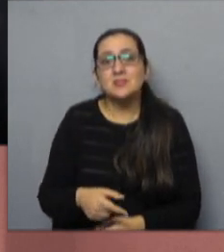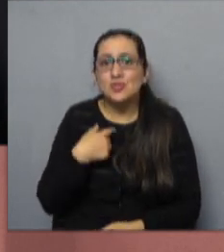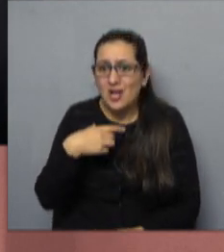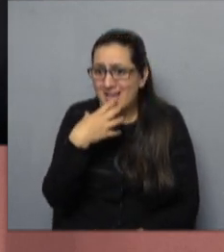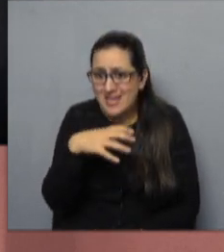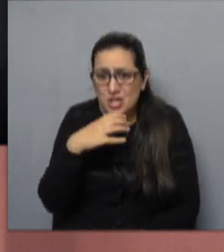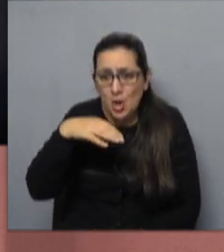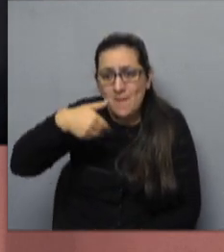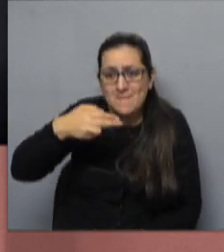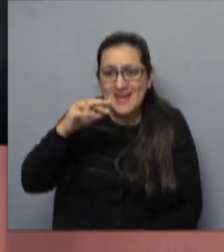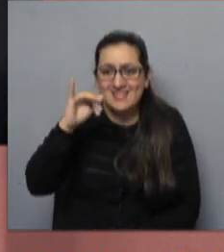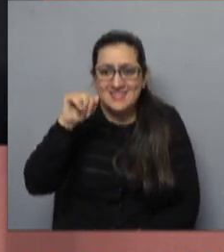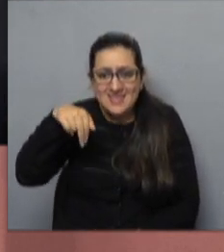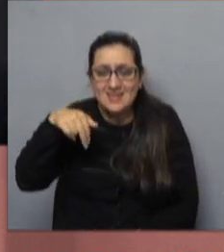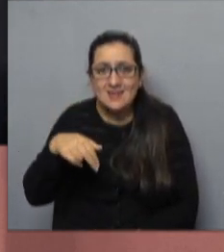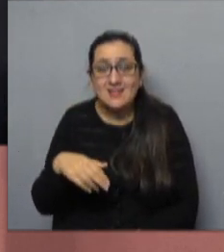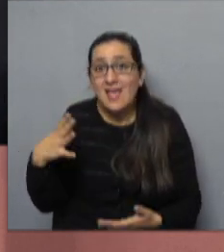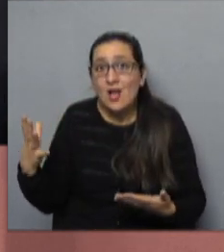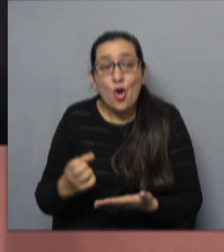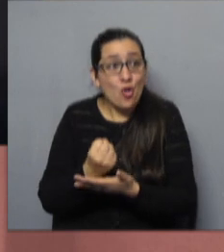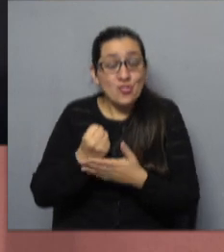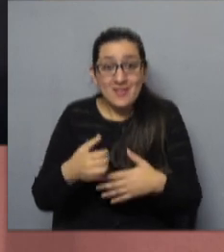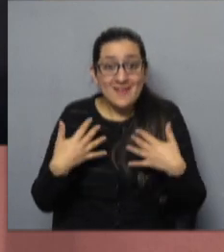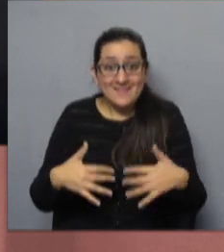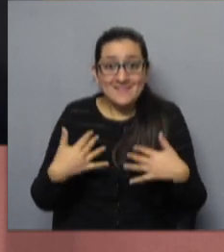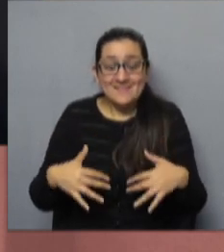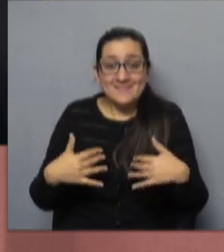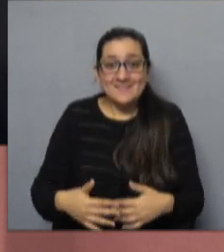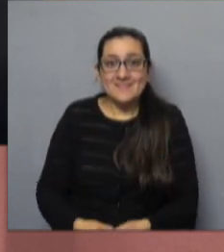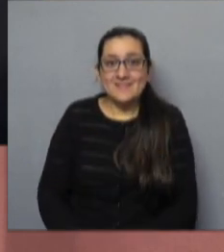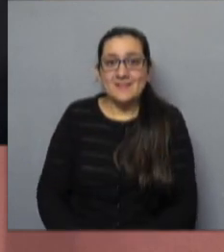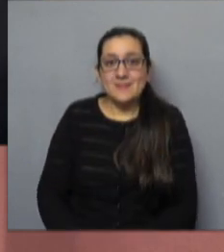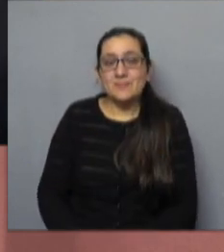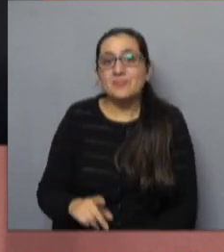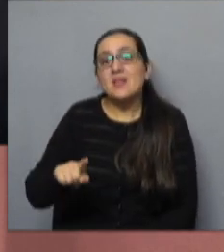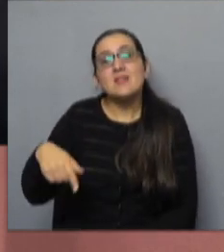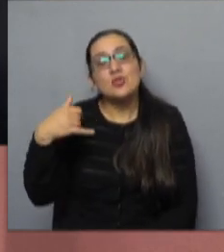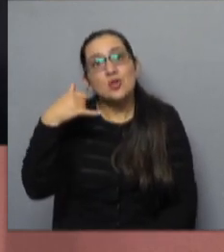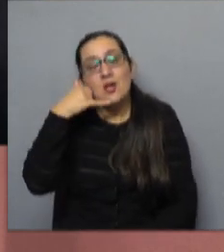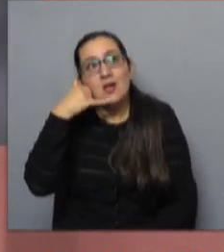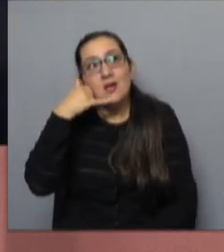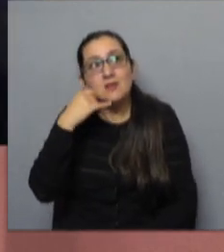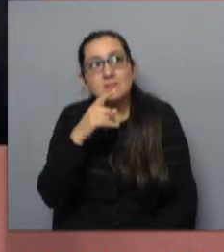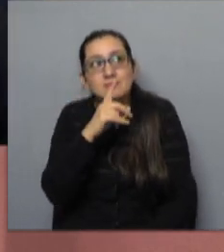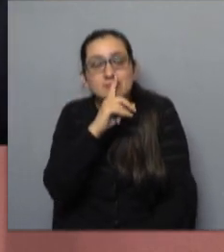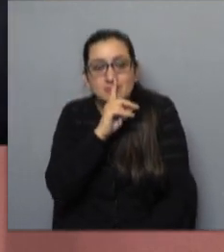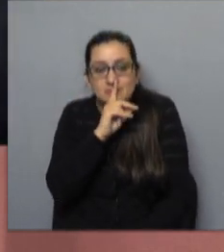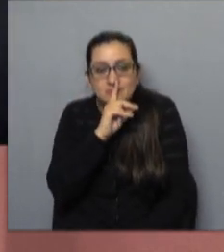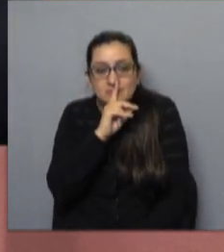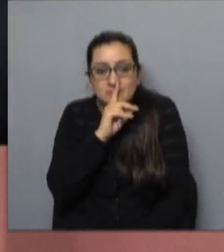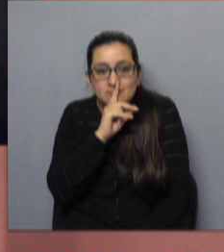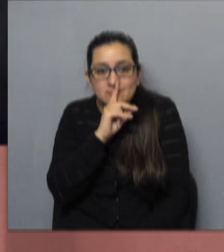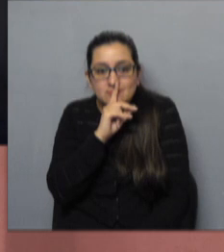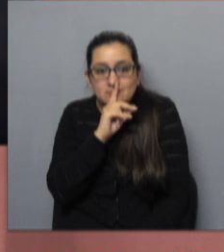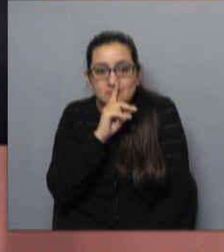gritar, Martín, Martín, Martín, te encontré, Martín. Y del otro lado, un silencio